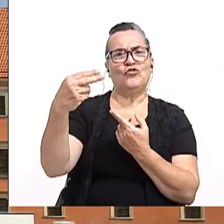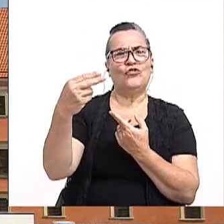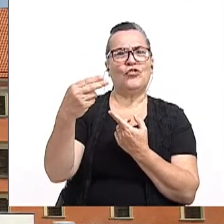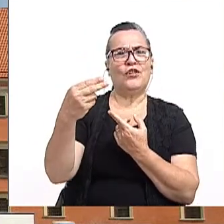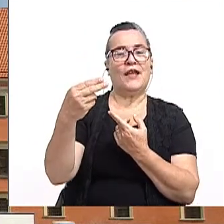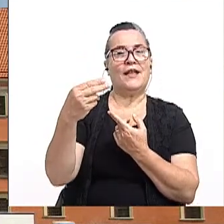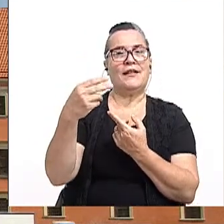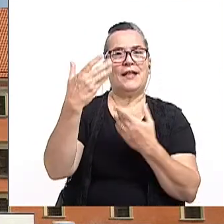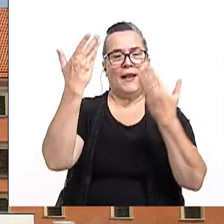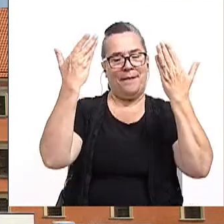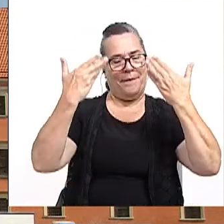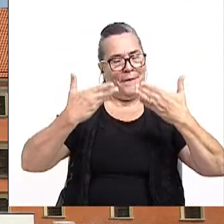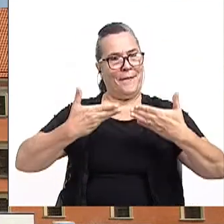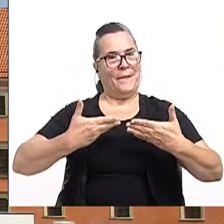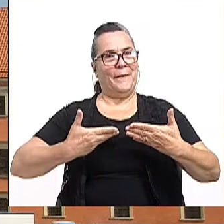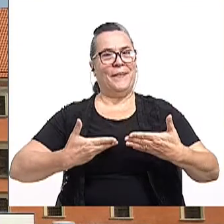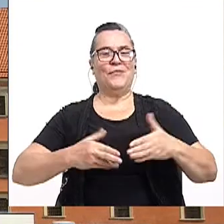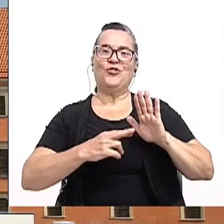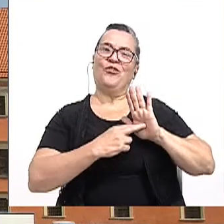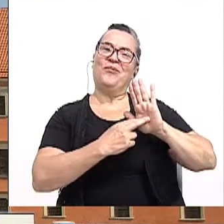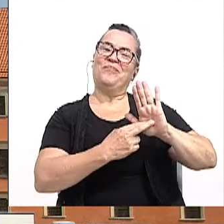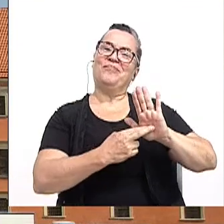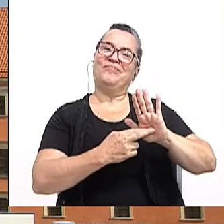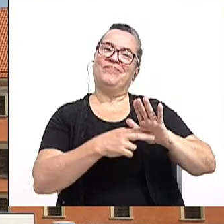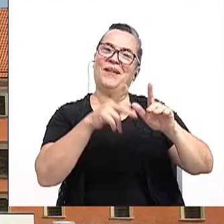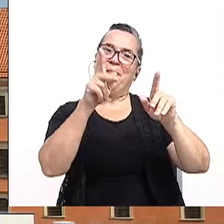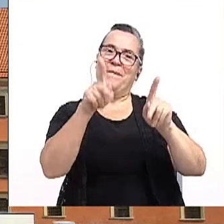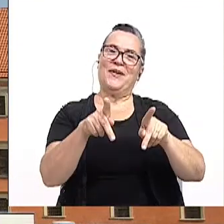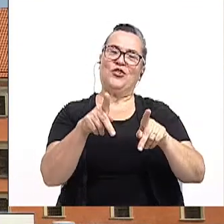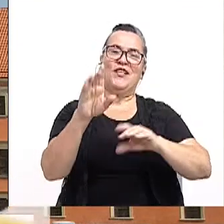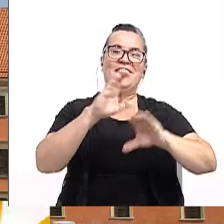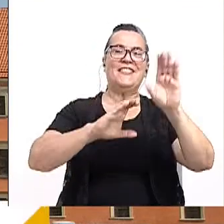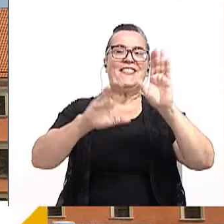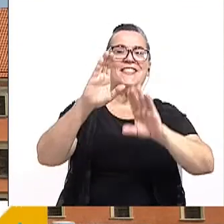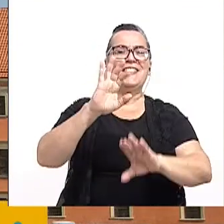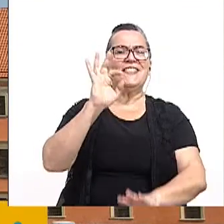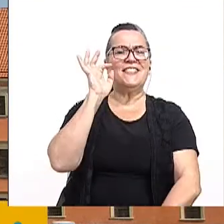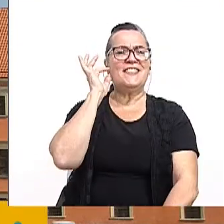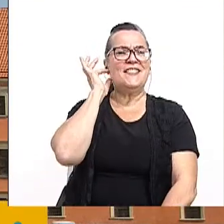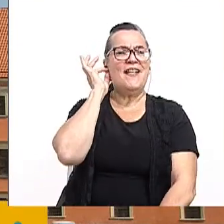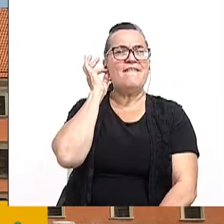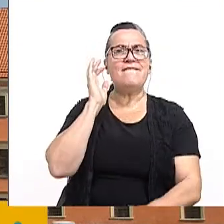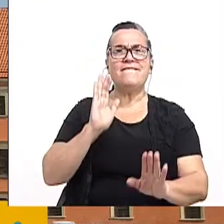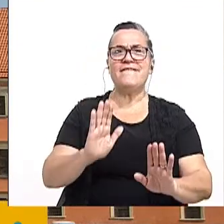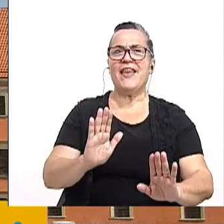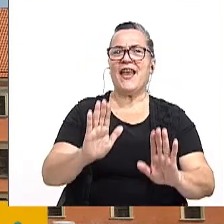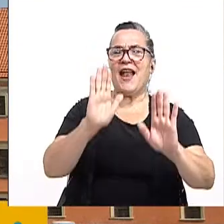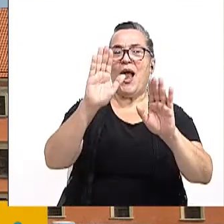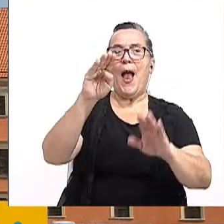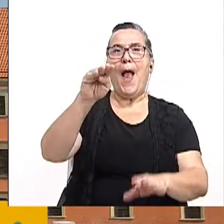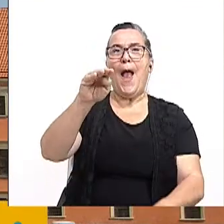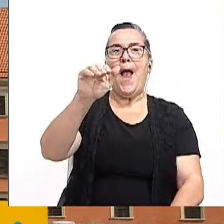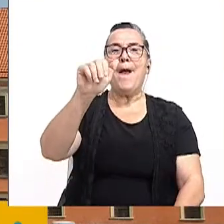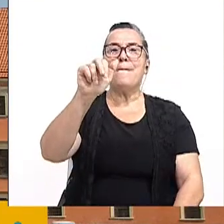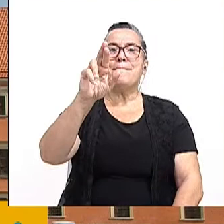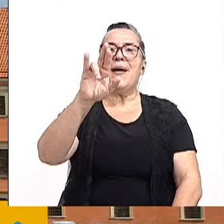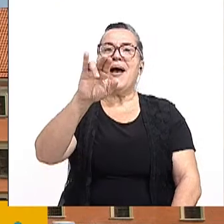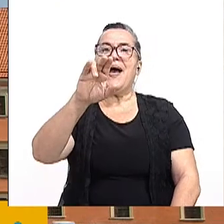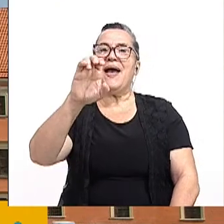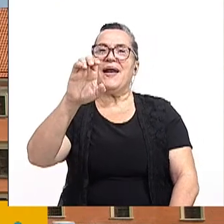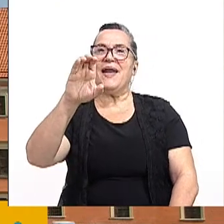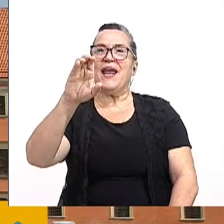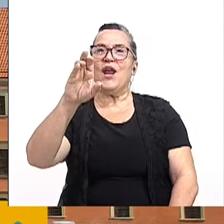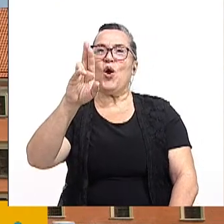el personaje que estoy representando el día de hoy? Esa científica maravillosa del siglo